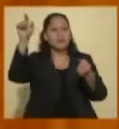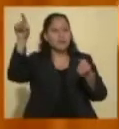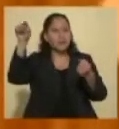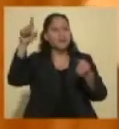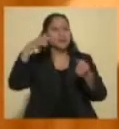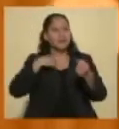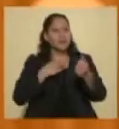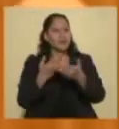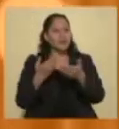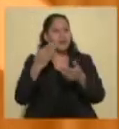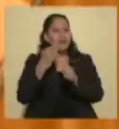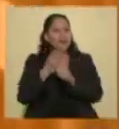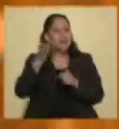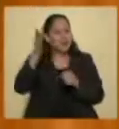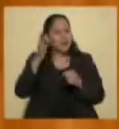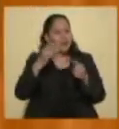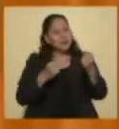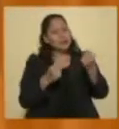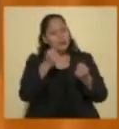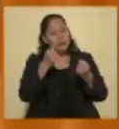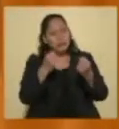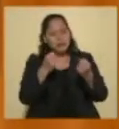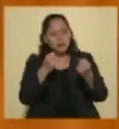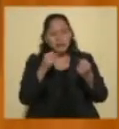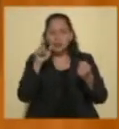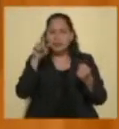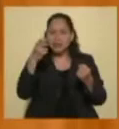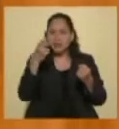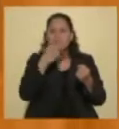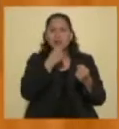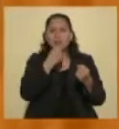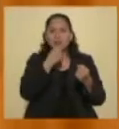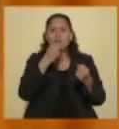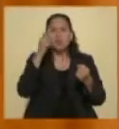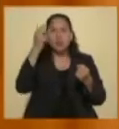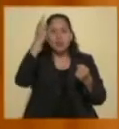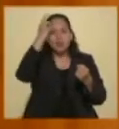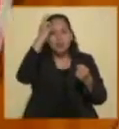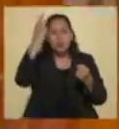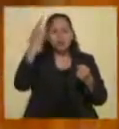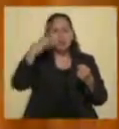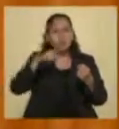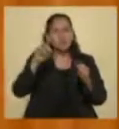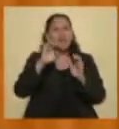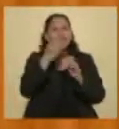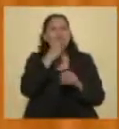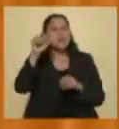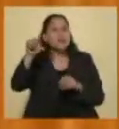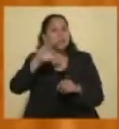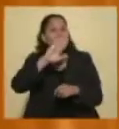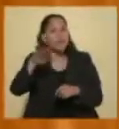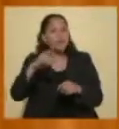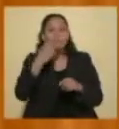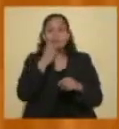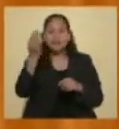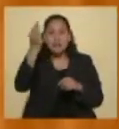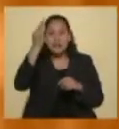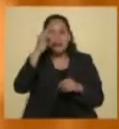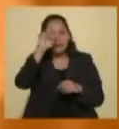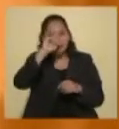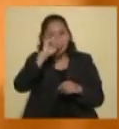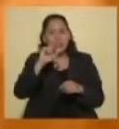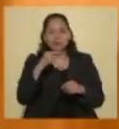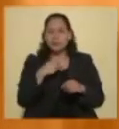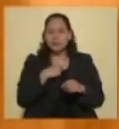sindicato. Pues en ese momento dije: a este hombre me lo mandó Dios. Fui por mis papeles e ingresé para